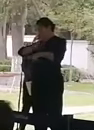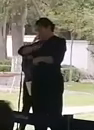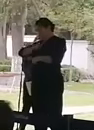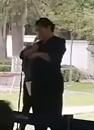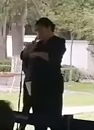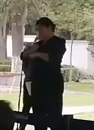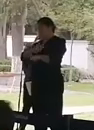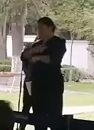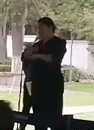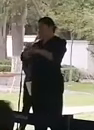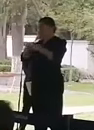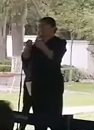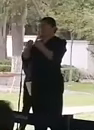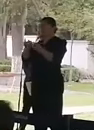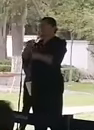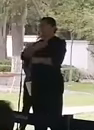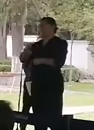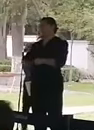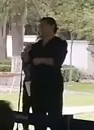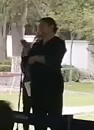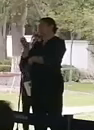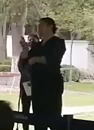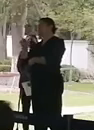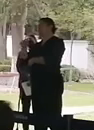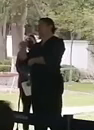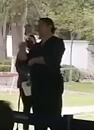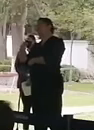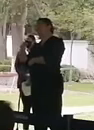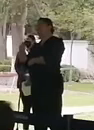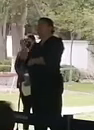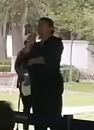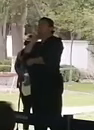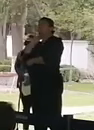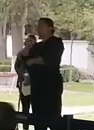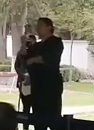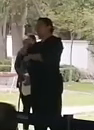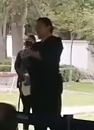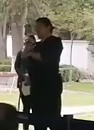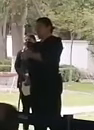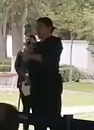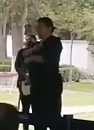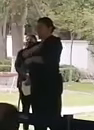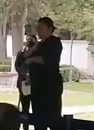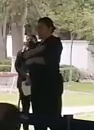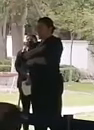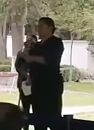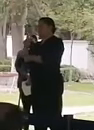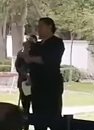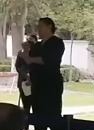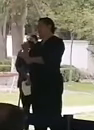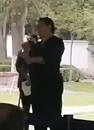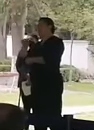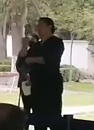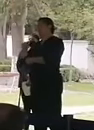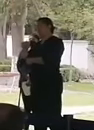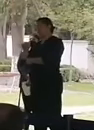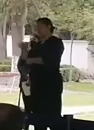con el presidente Bush y con senadores muy buenos amigos míos, John McCain, Ted Kennedy y